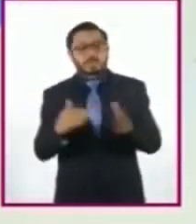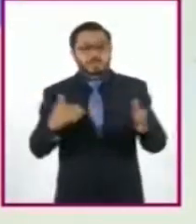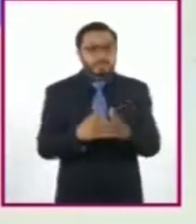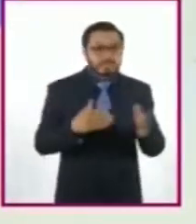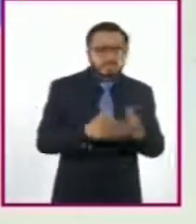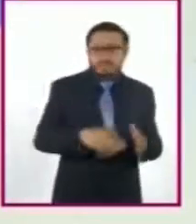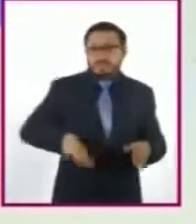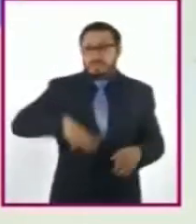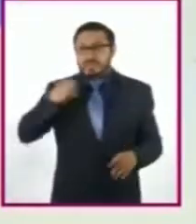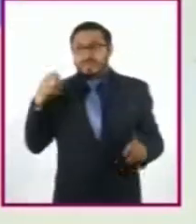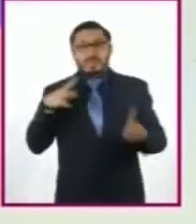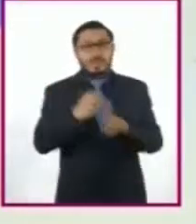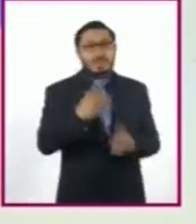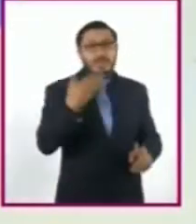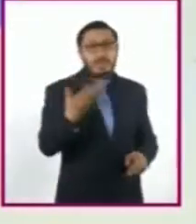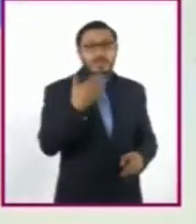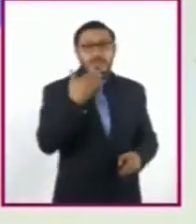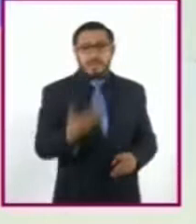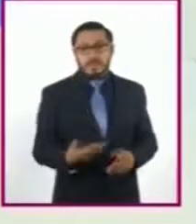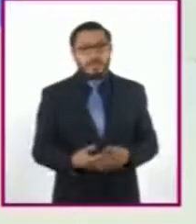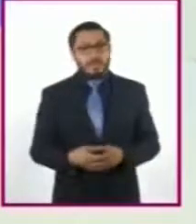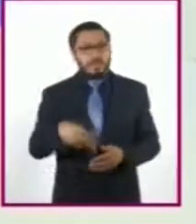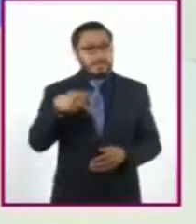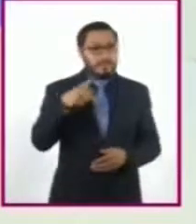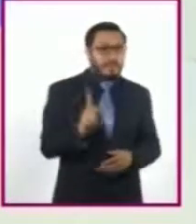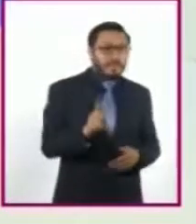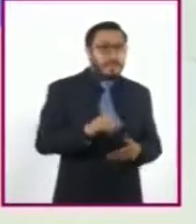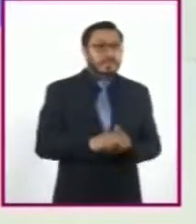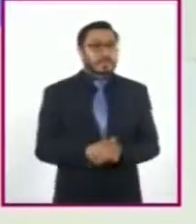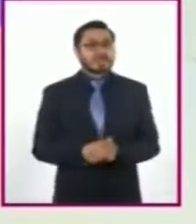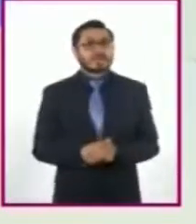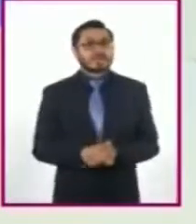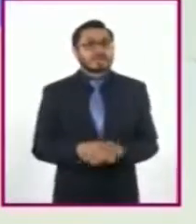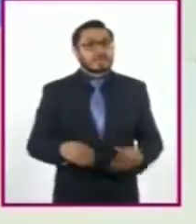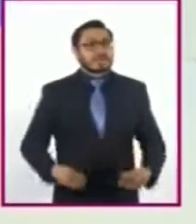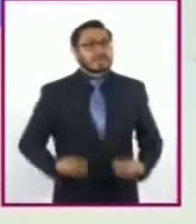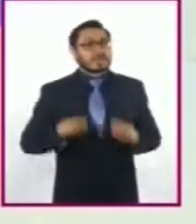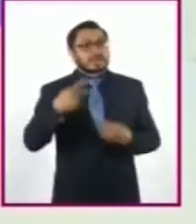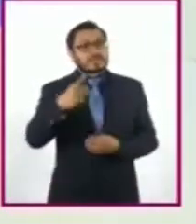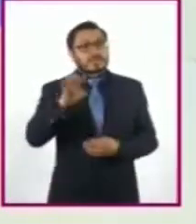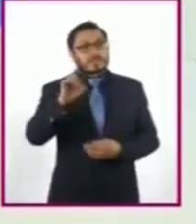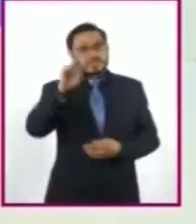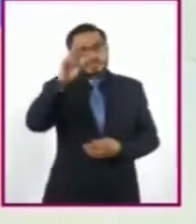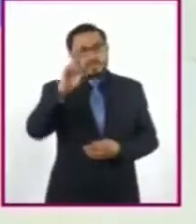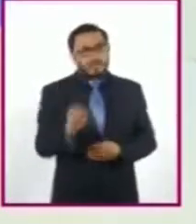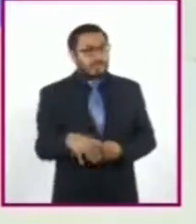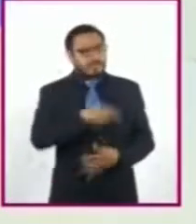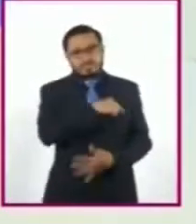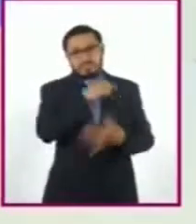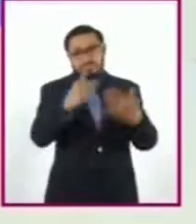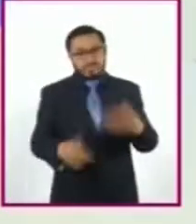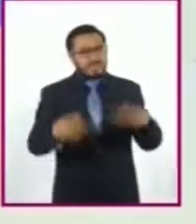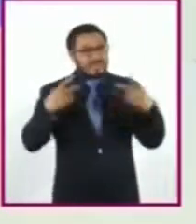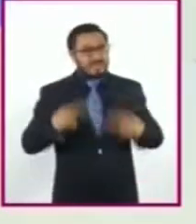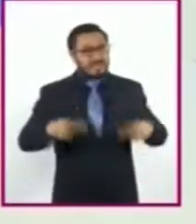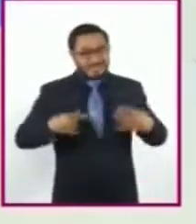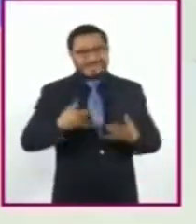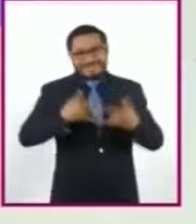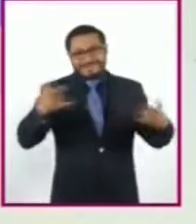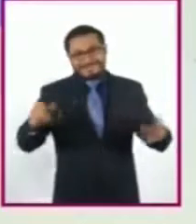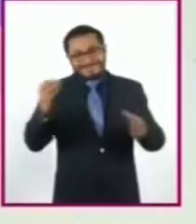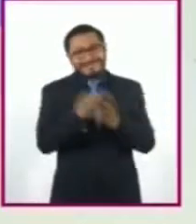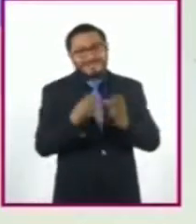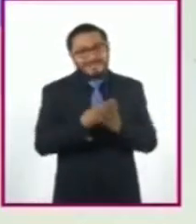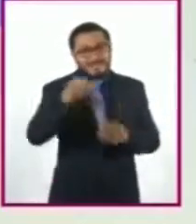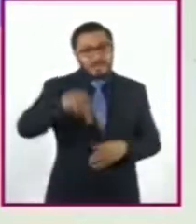metas y expectativas. Sin embargo, la vida de Pedro y la de personajes que analizamos demuestran